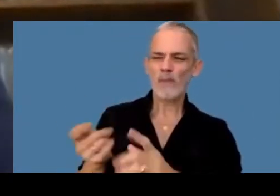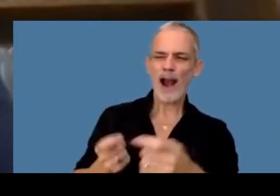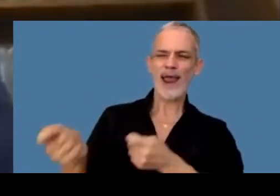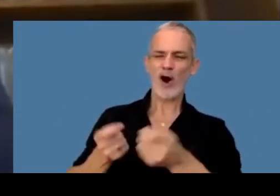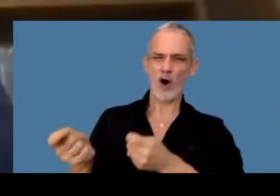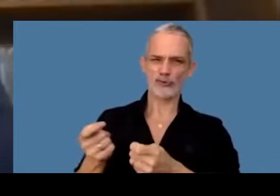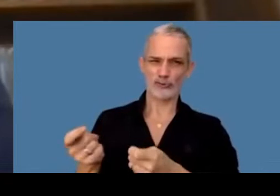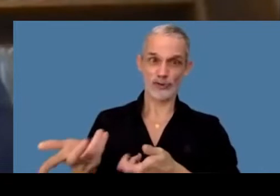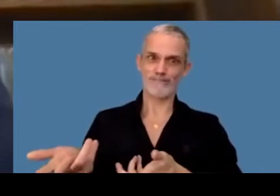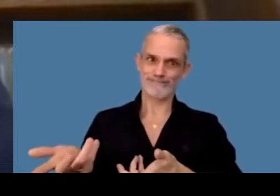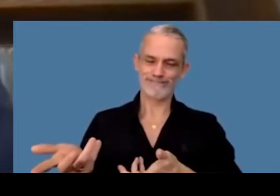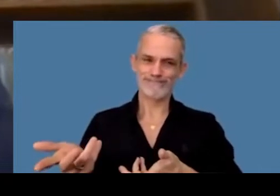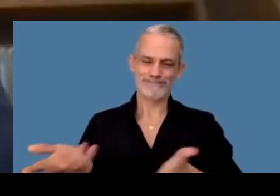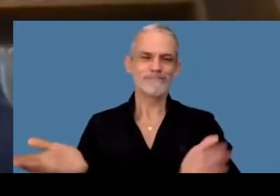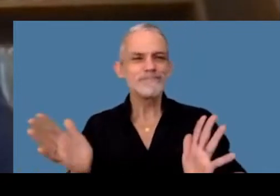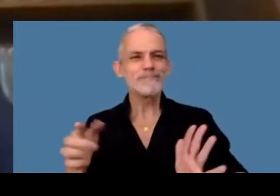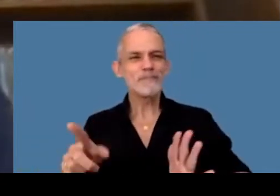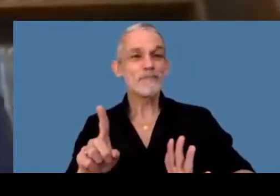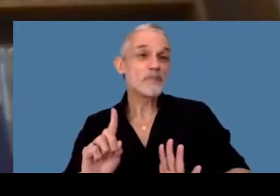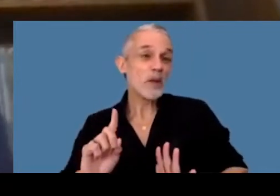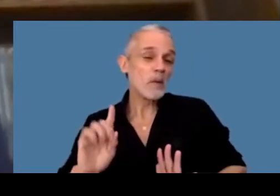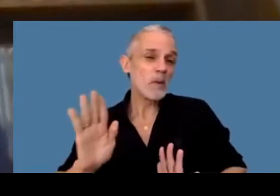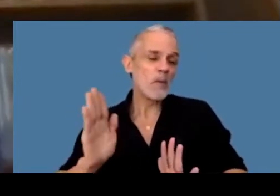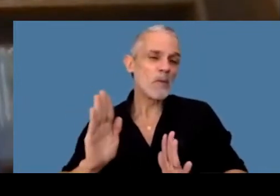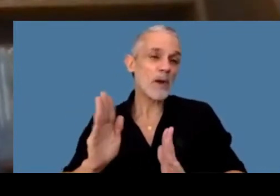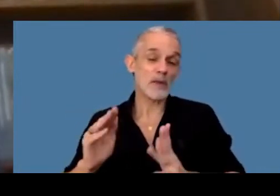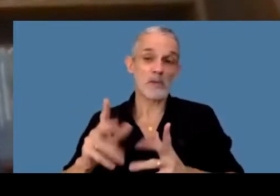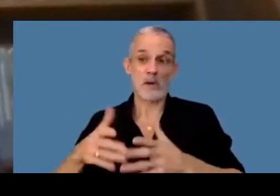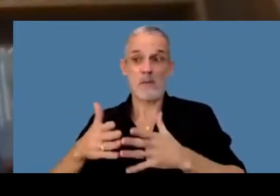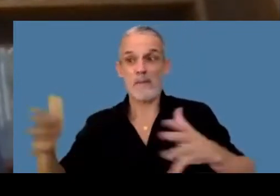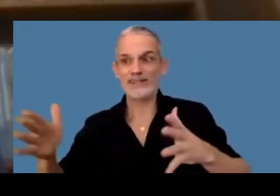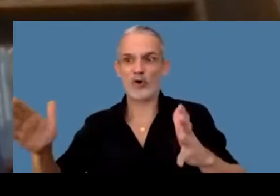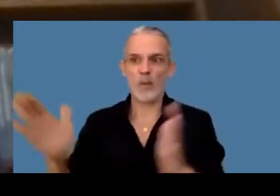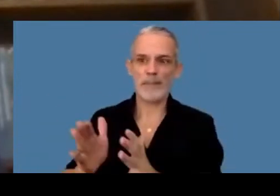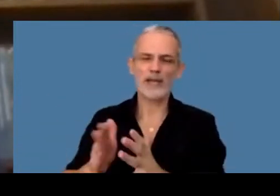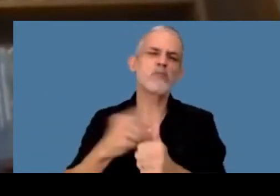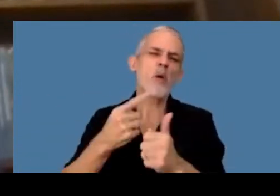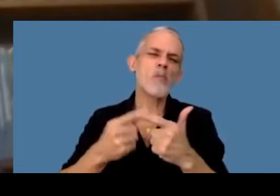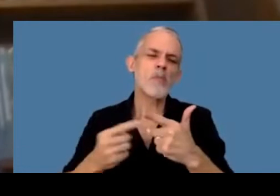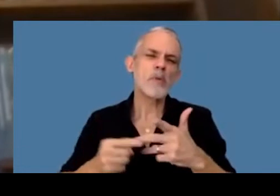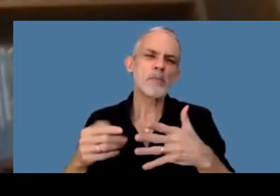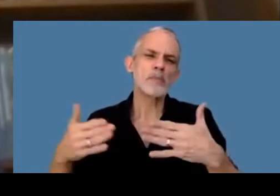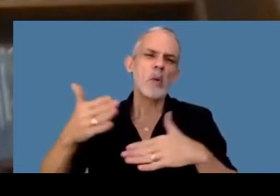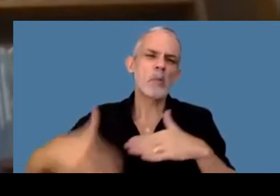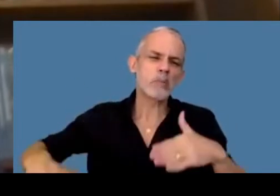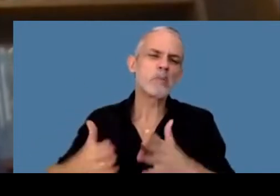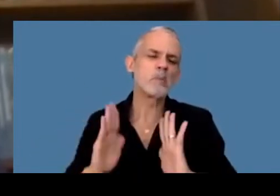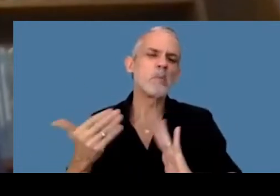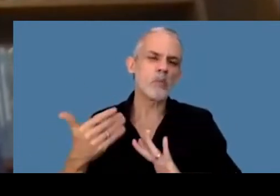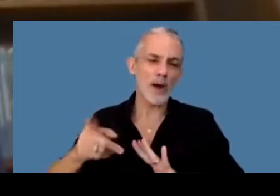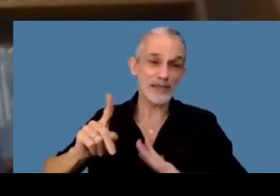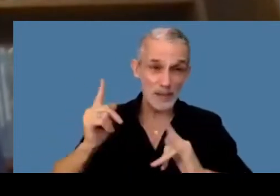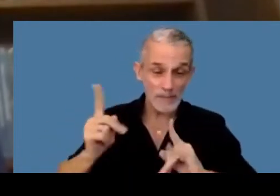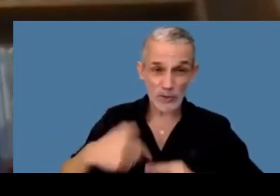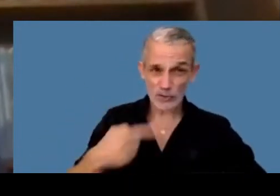Después esto podrá ampliarse o restringirse por un montón de factores, fundamentalmente lo que yo denomino ejes políticos,